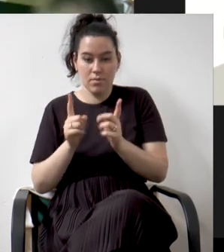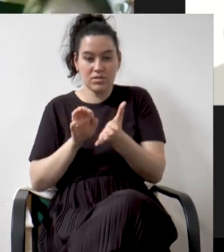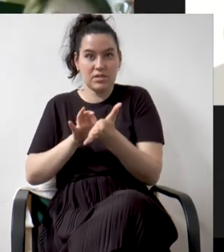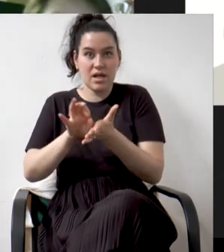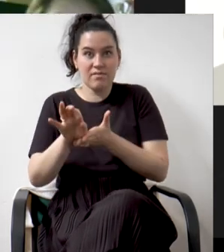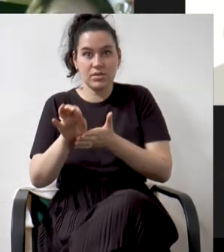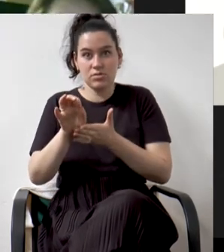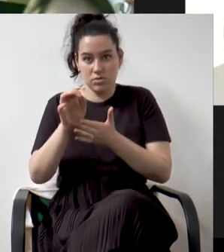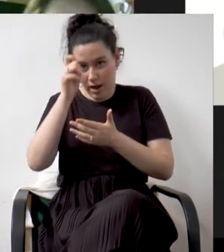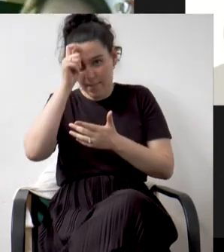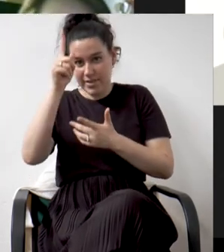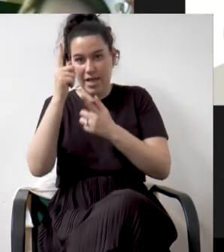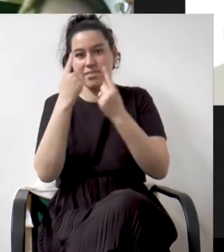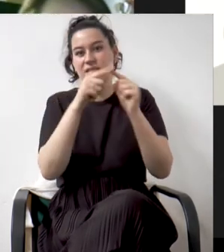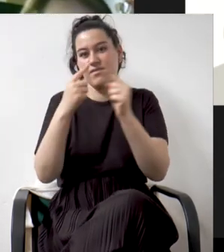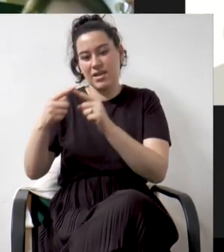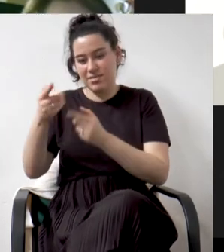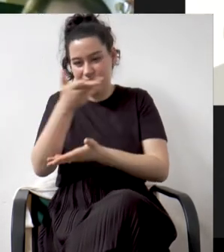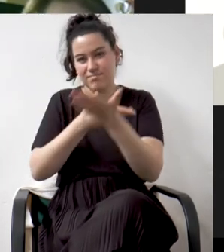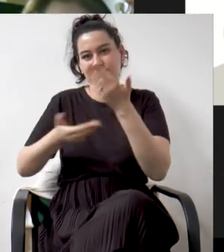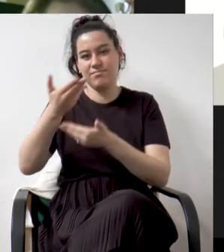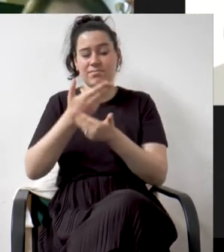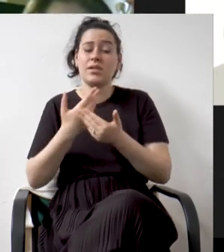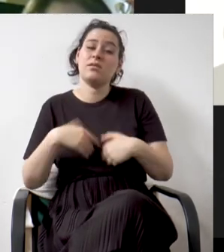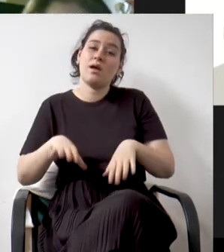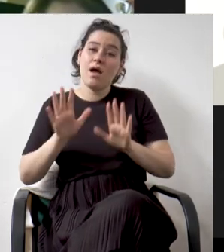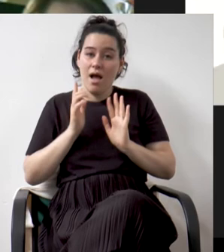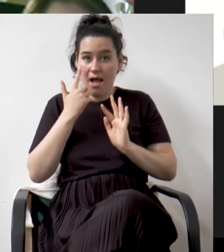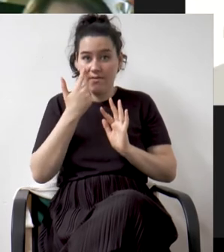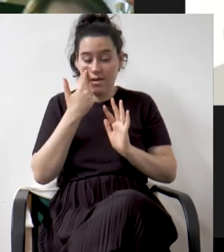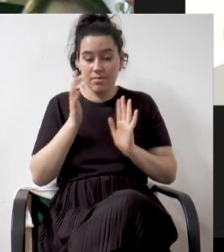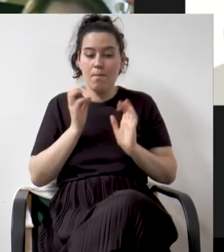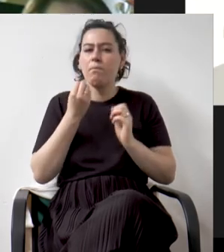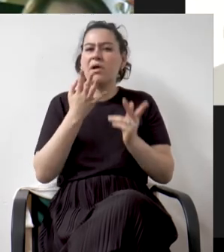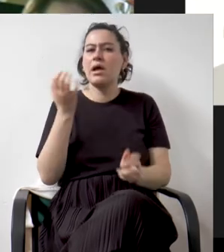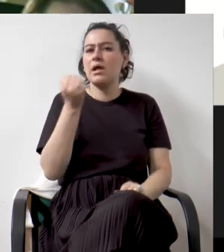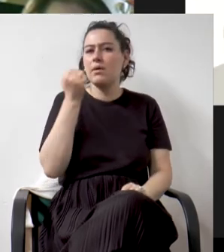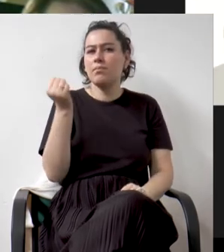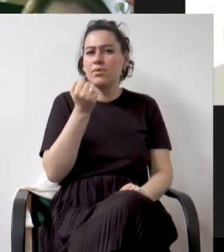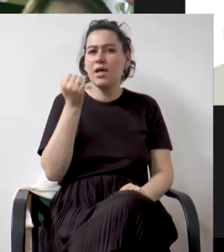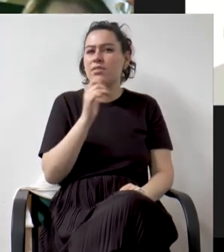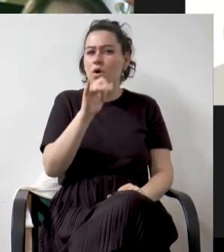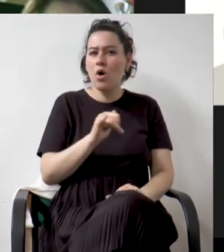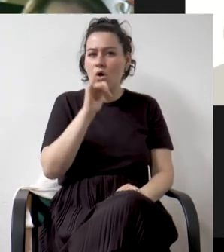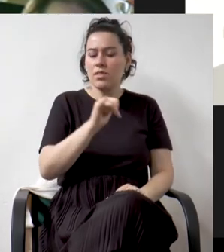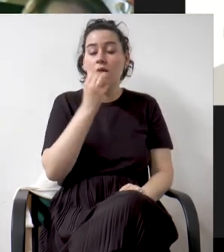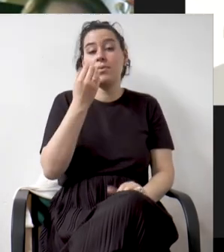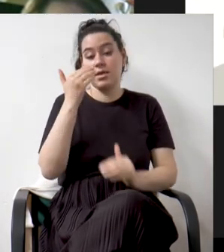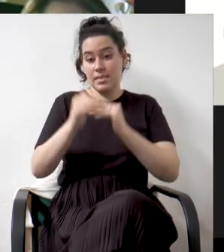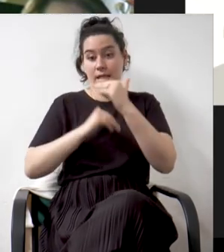capacidades diferentes, como dice Brasil. Entonces, ¿por qué es importante contarles esto? Porque en el